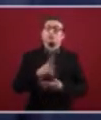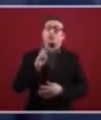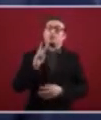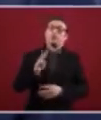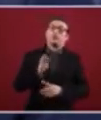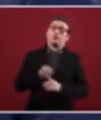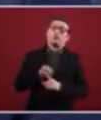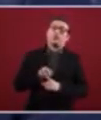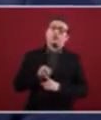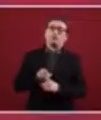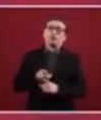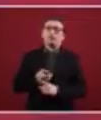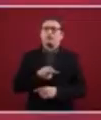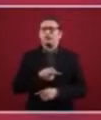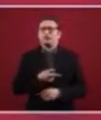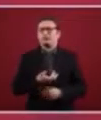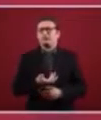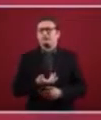¿sí?,